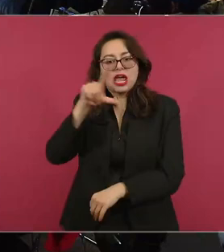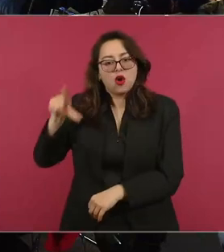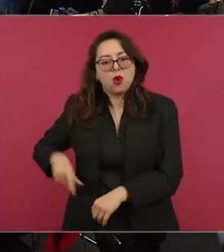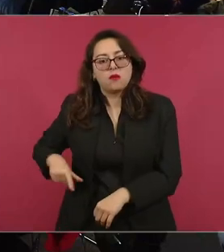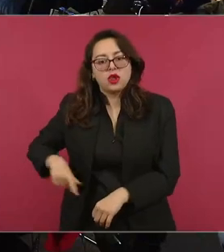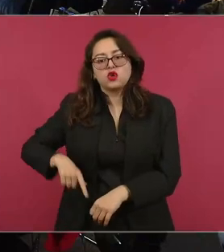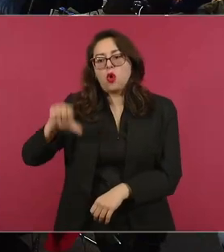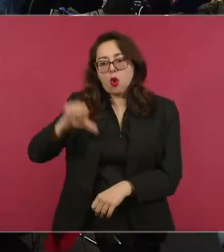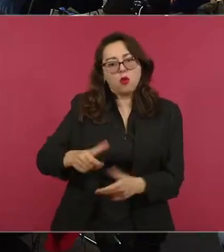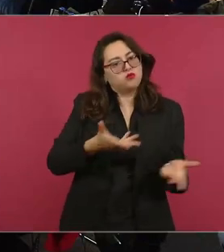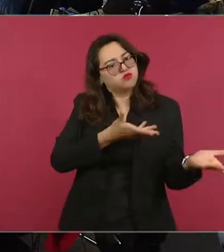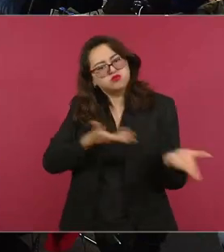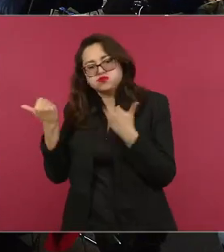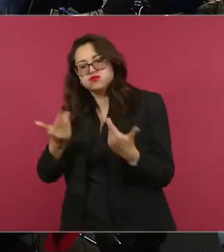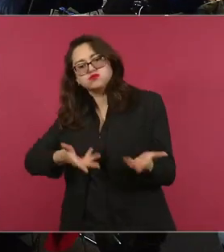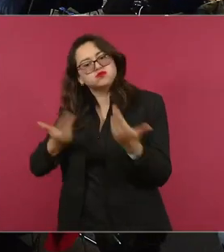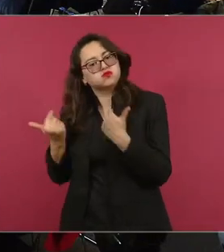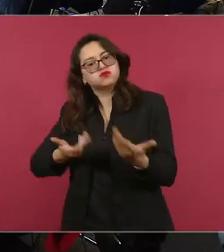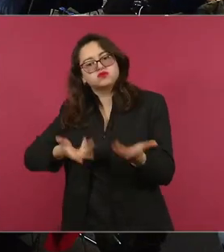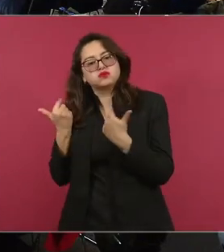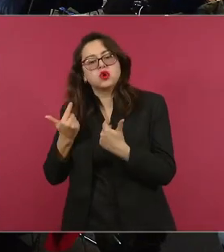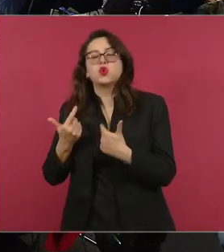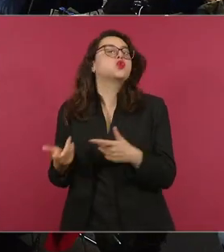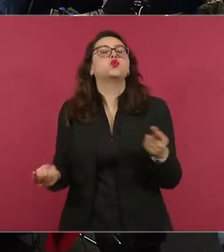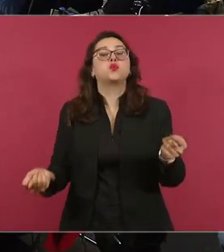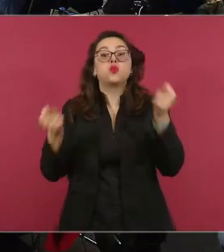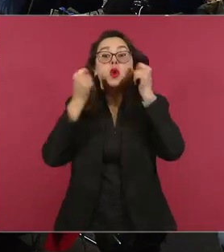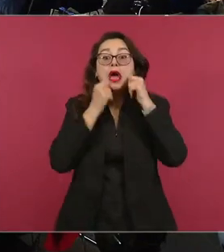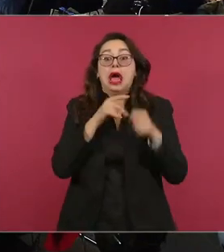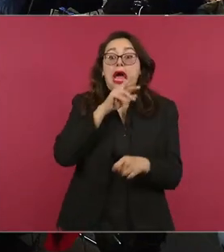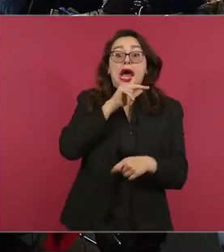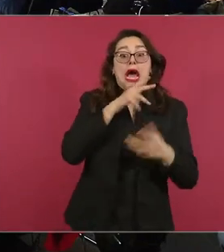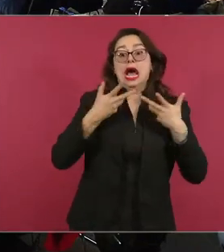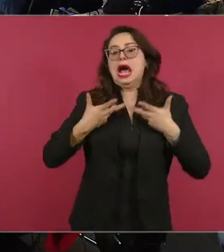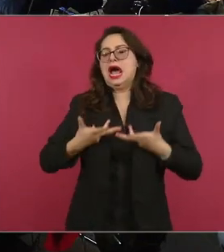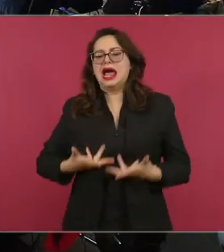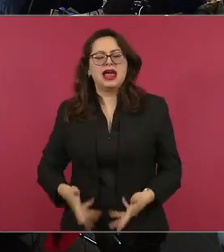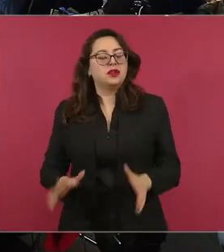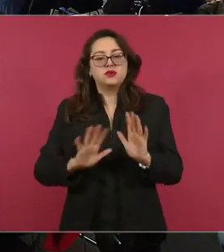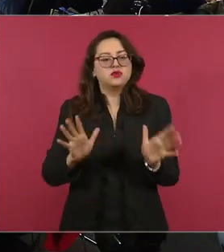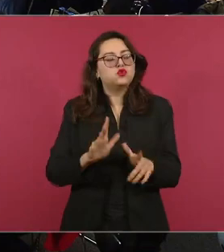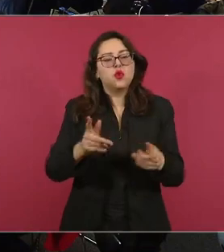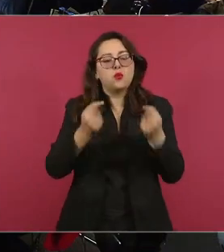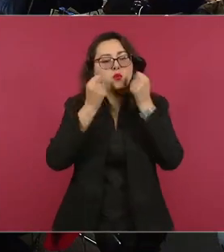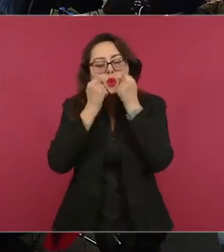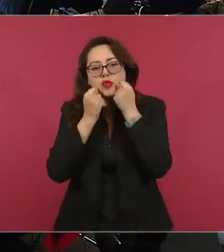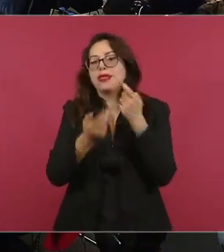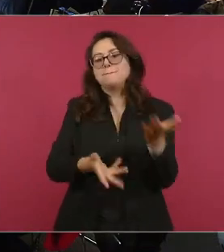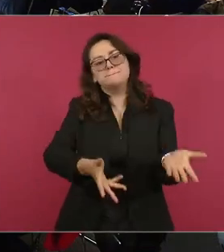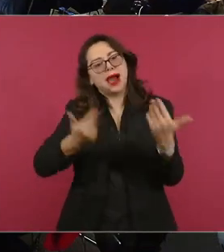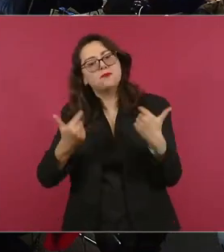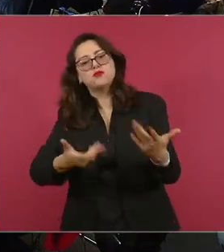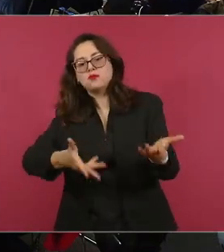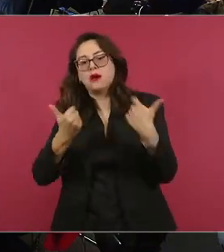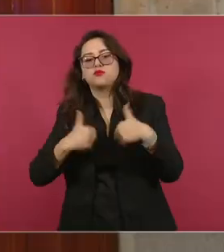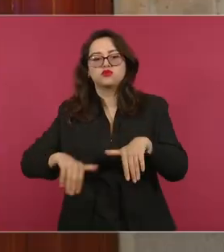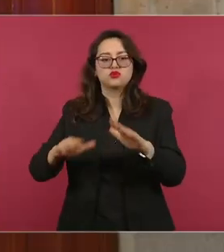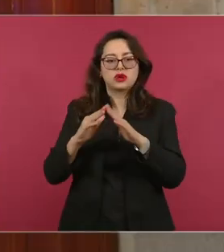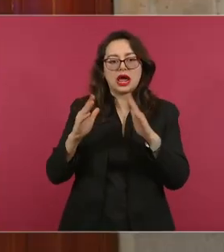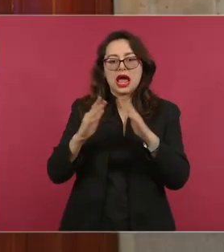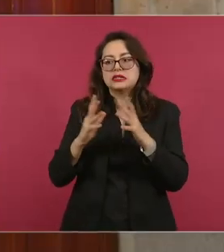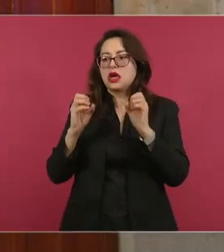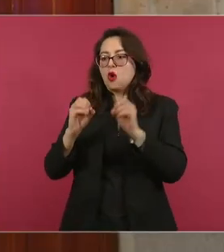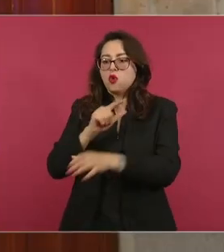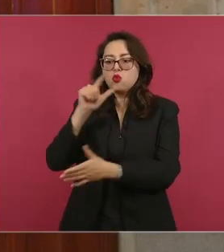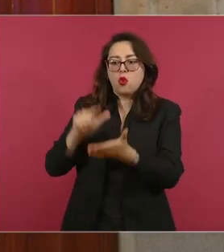pasar esta noche. Más vale pecar de que nos asustamos o que tal vez no pasa nada, pero estar resguardados en casa para